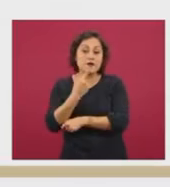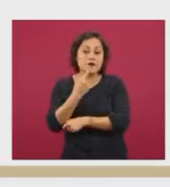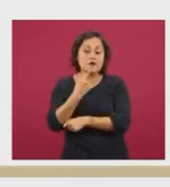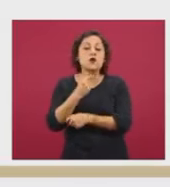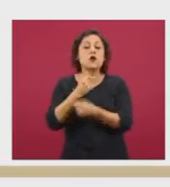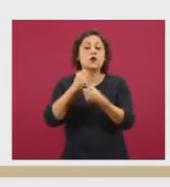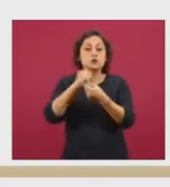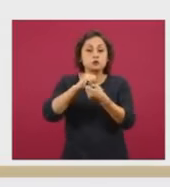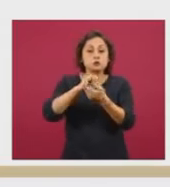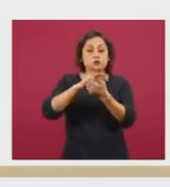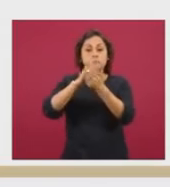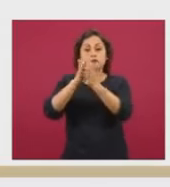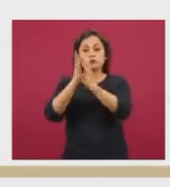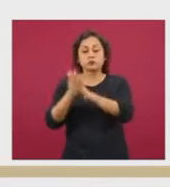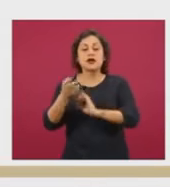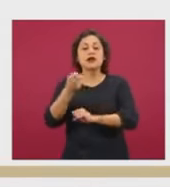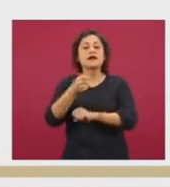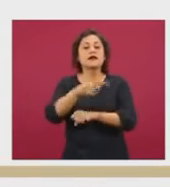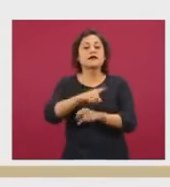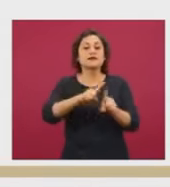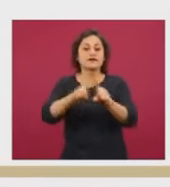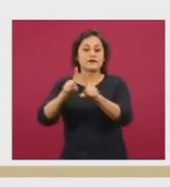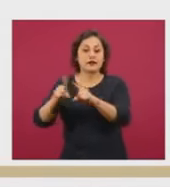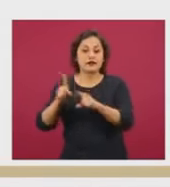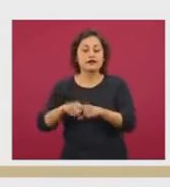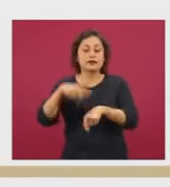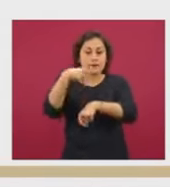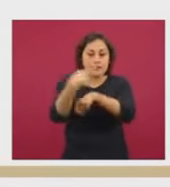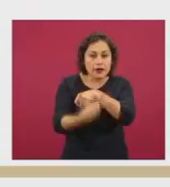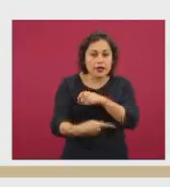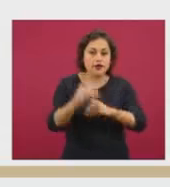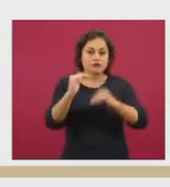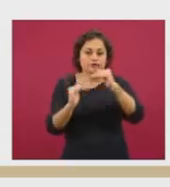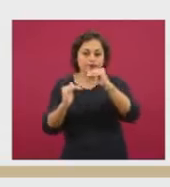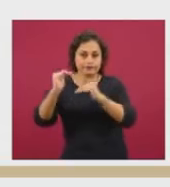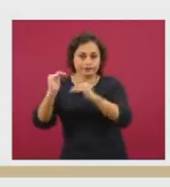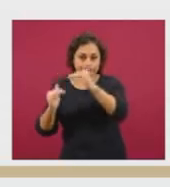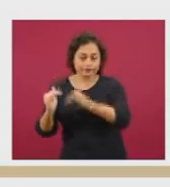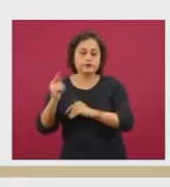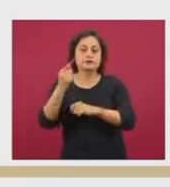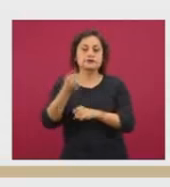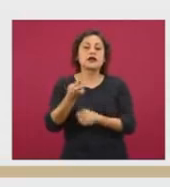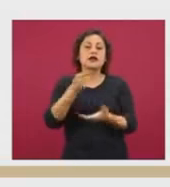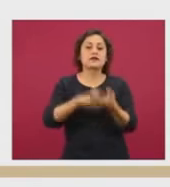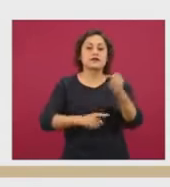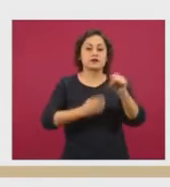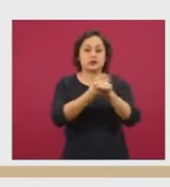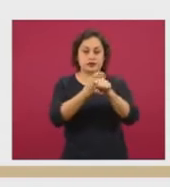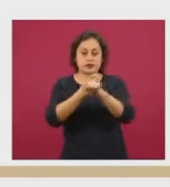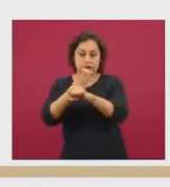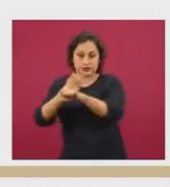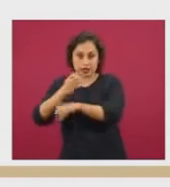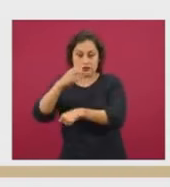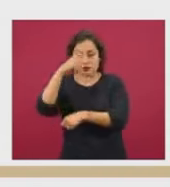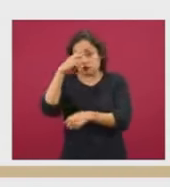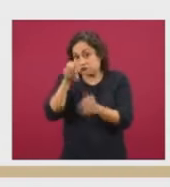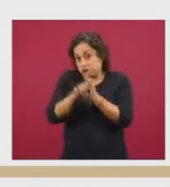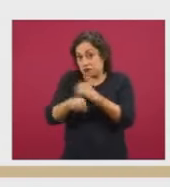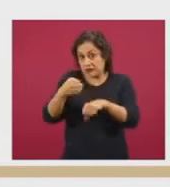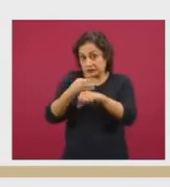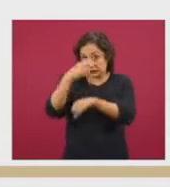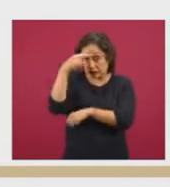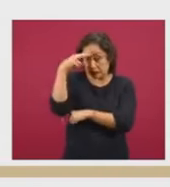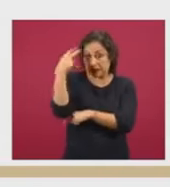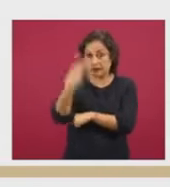de exceso de mortalidad en cada una de las entidades. Entonces hay entidades, no sé, como el Estado de México, donde se ve que crece, llega a un